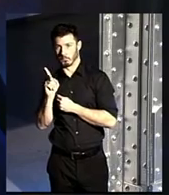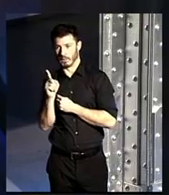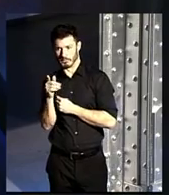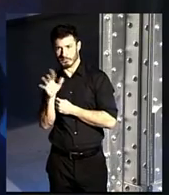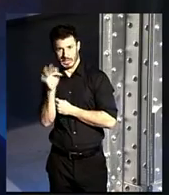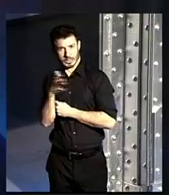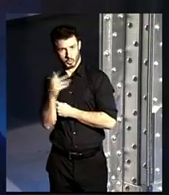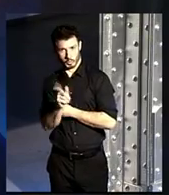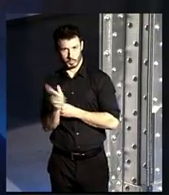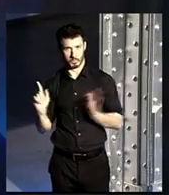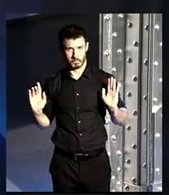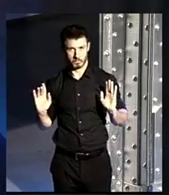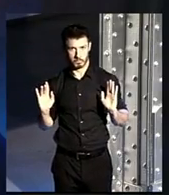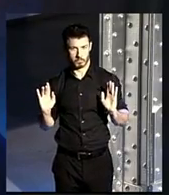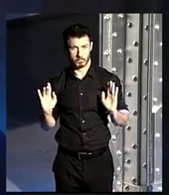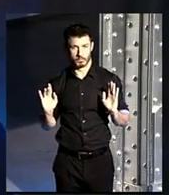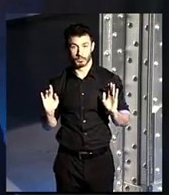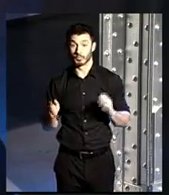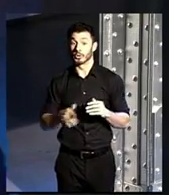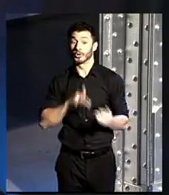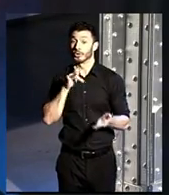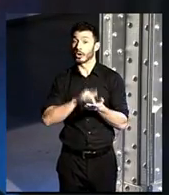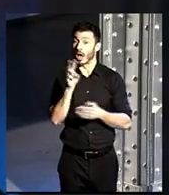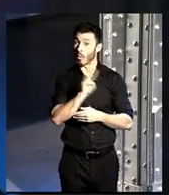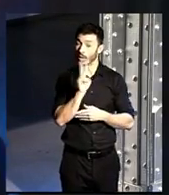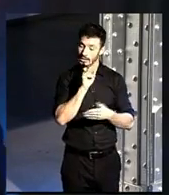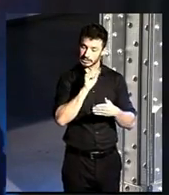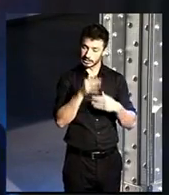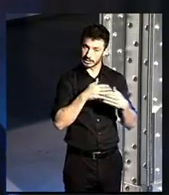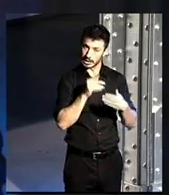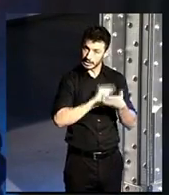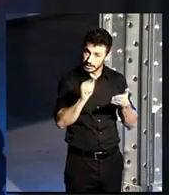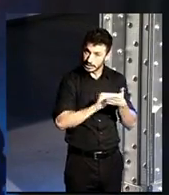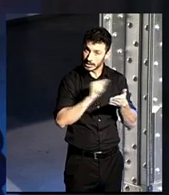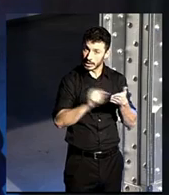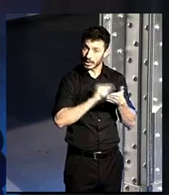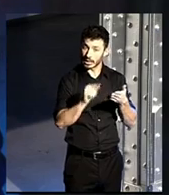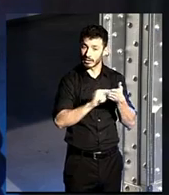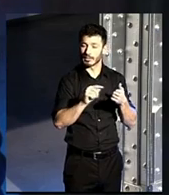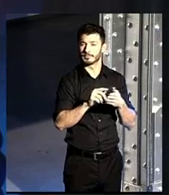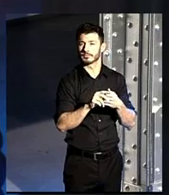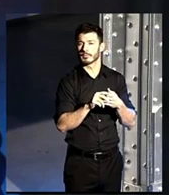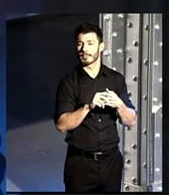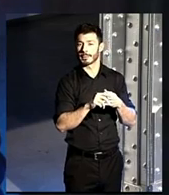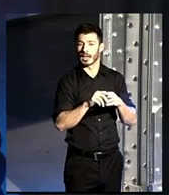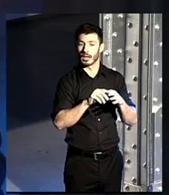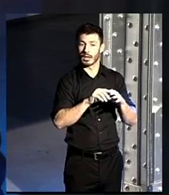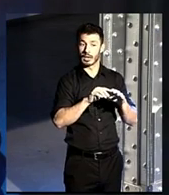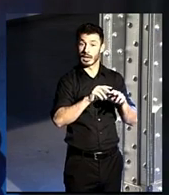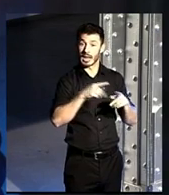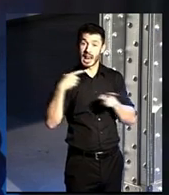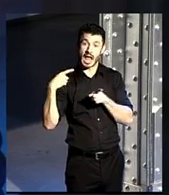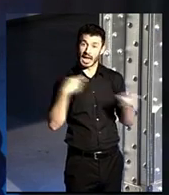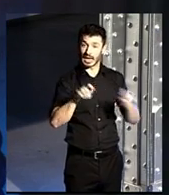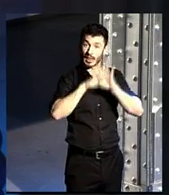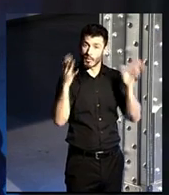claro, evidentemente. Es decir, cuando Wells escribe Marte invade la Tierra, la guerra de los mundos,